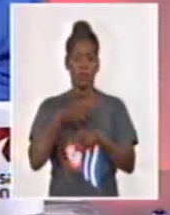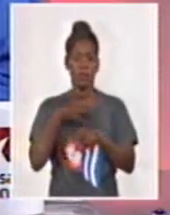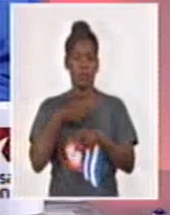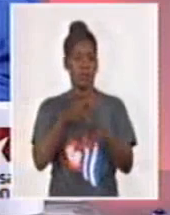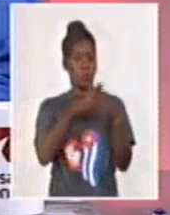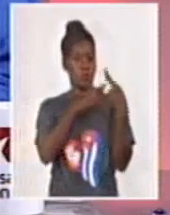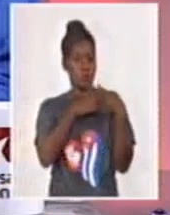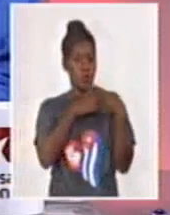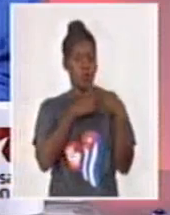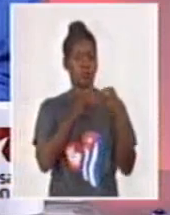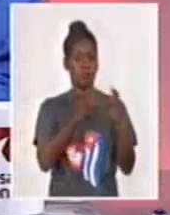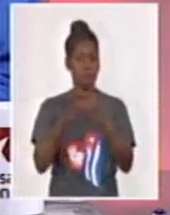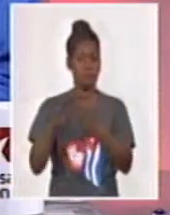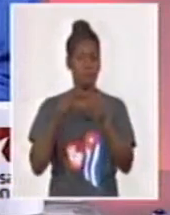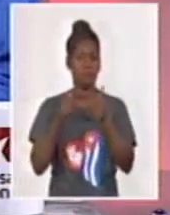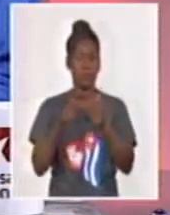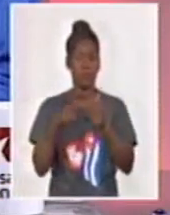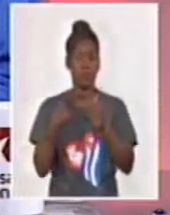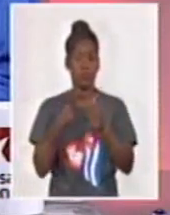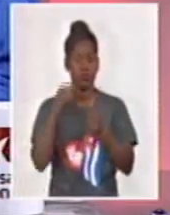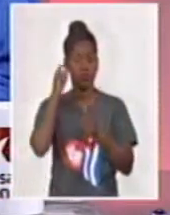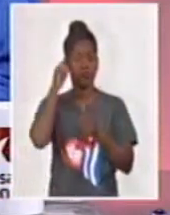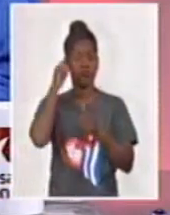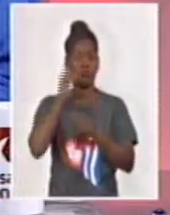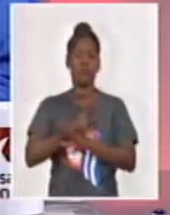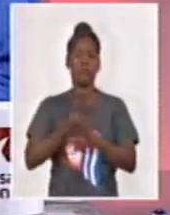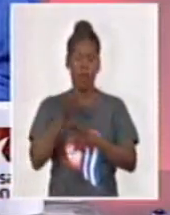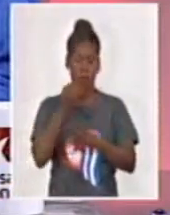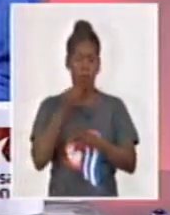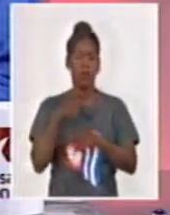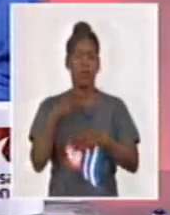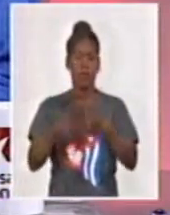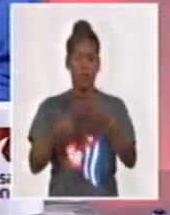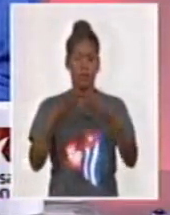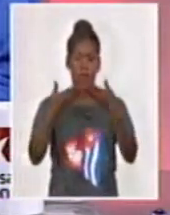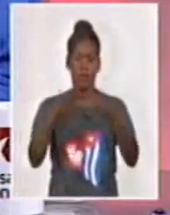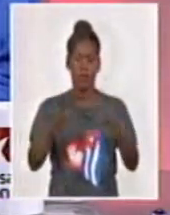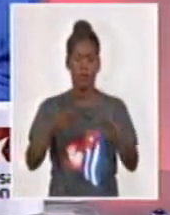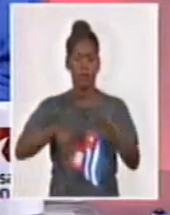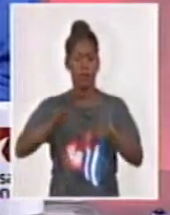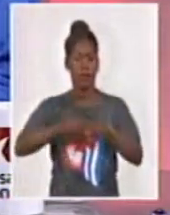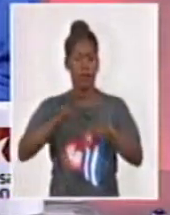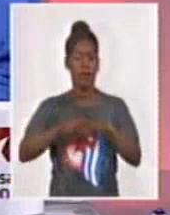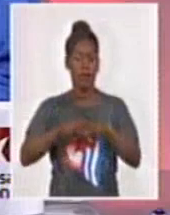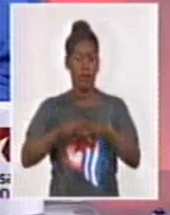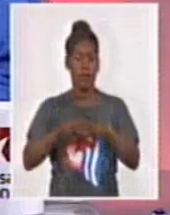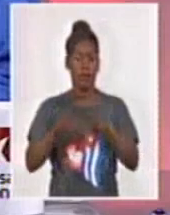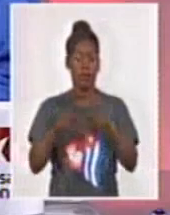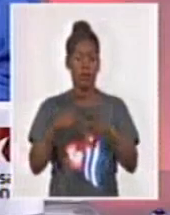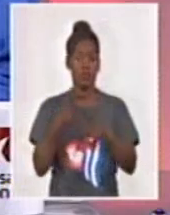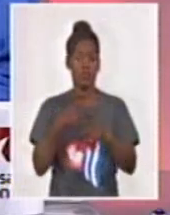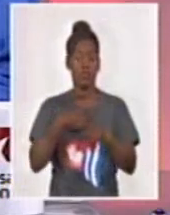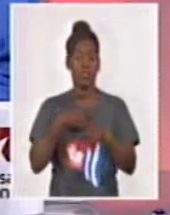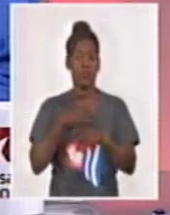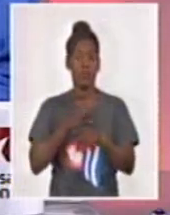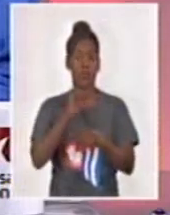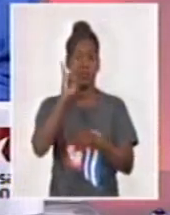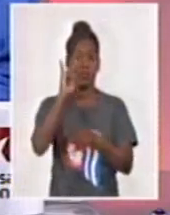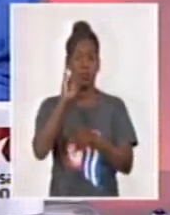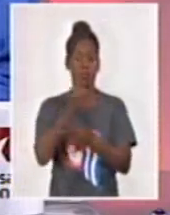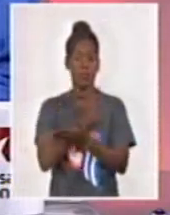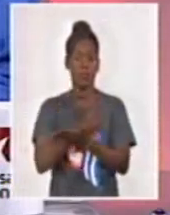ver la evolución que ha tenido la epidemia en la capital. Llevamos 7 semanas consecutivas